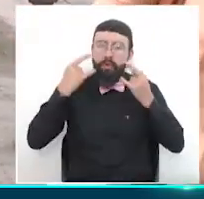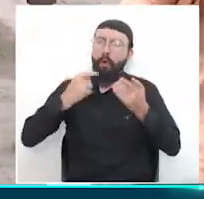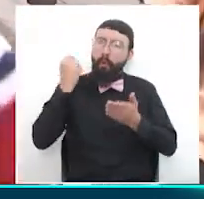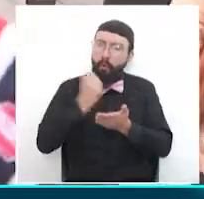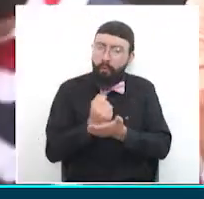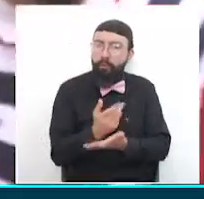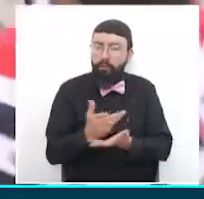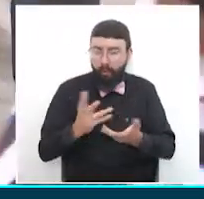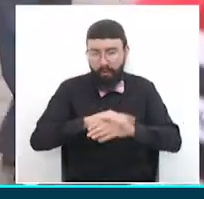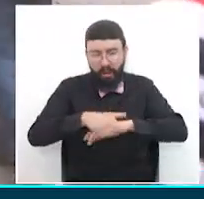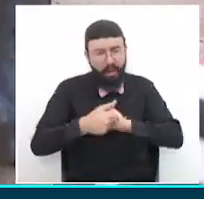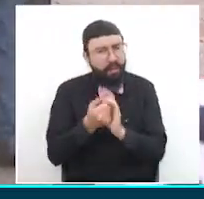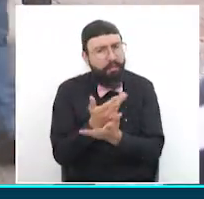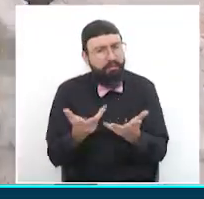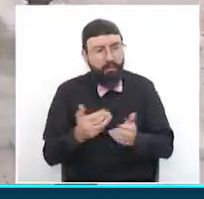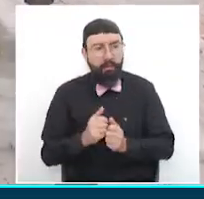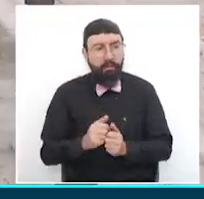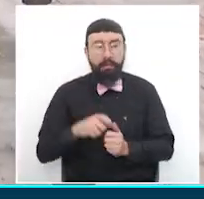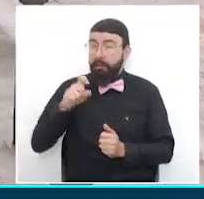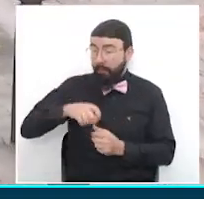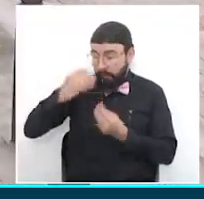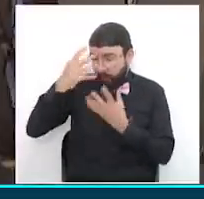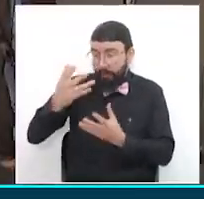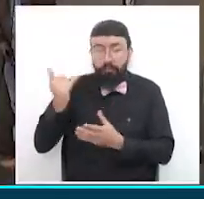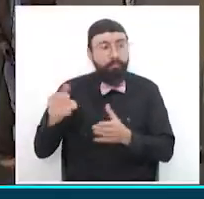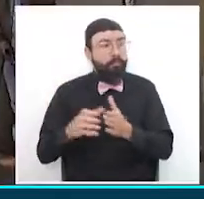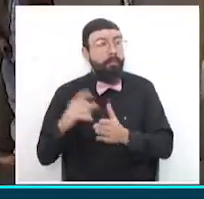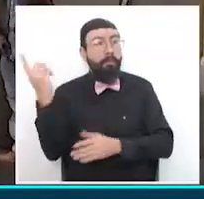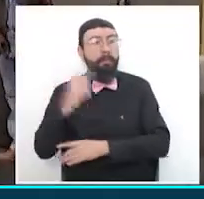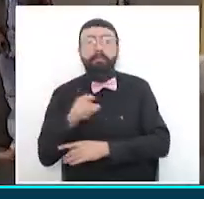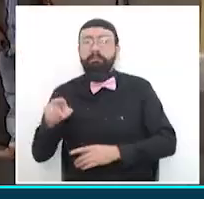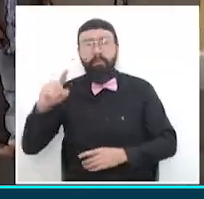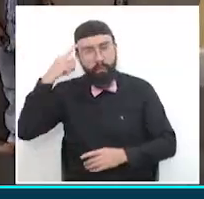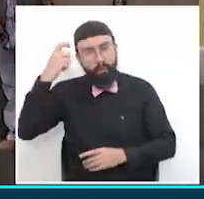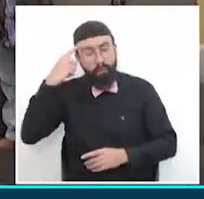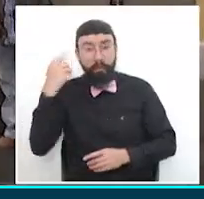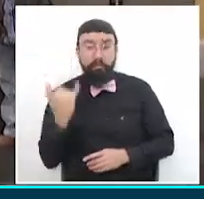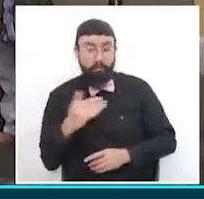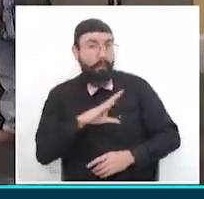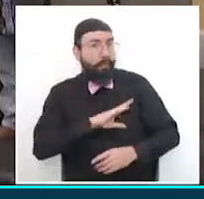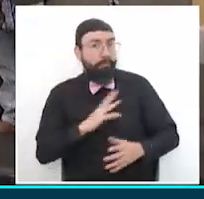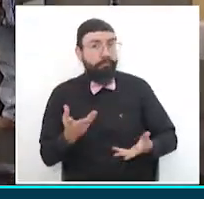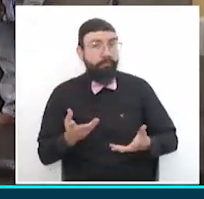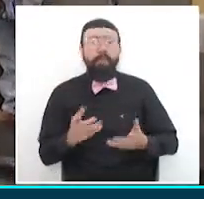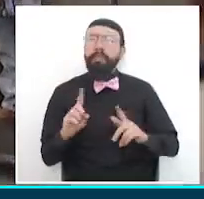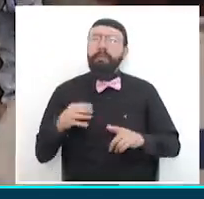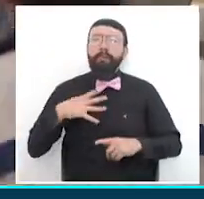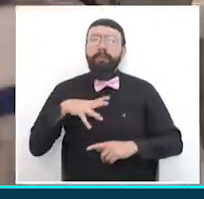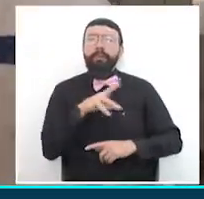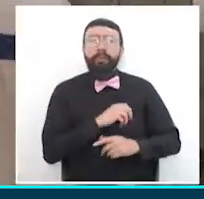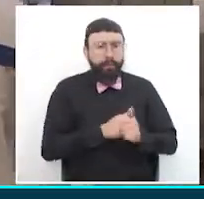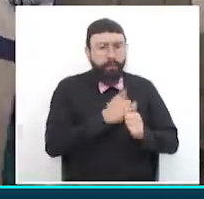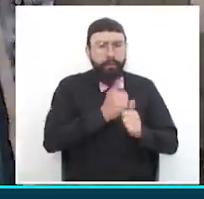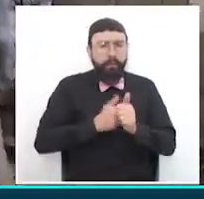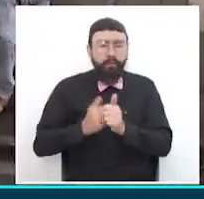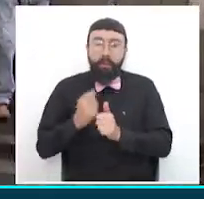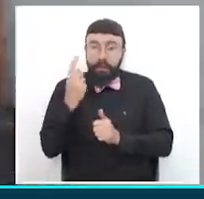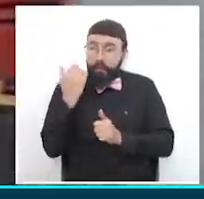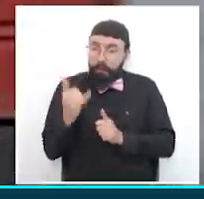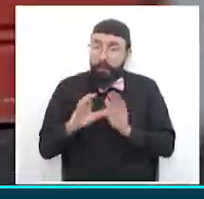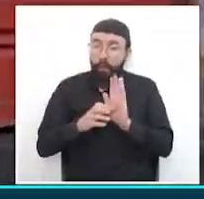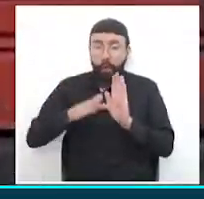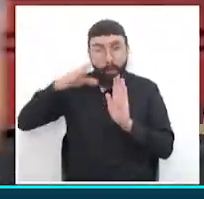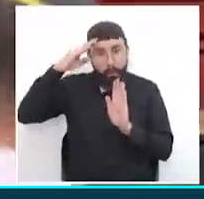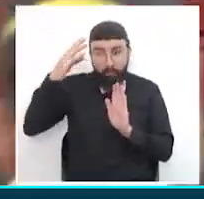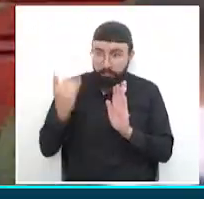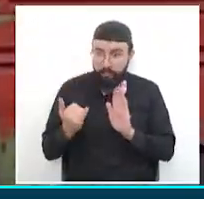entonces acatar las disposiciones decretadas por las autoridades locales en este tiempo de pandemia. También nos corresponde entender que el Código de Policía